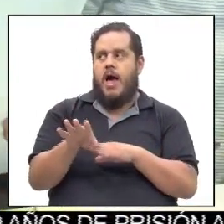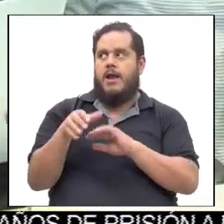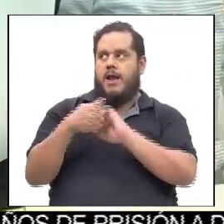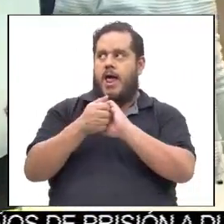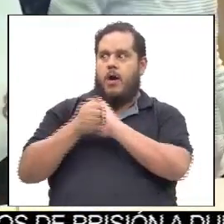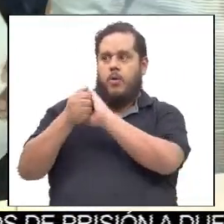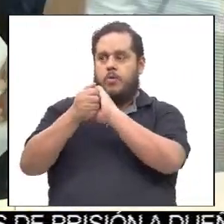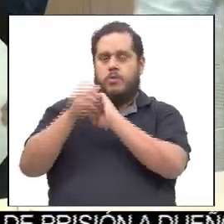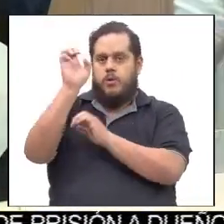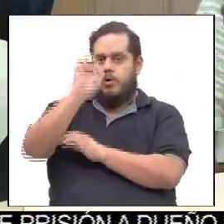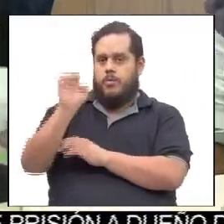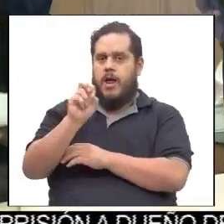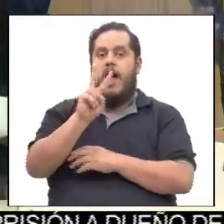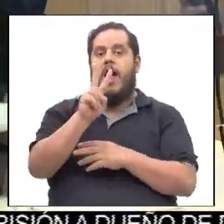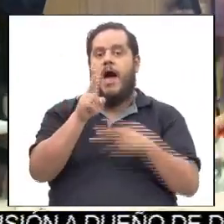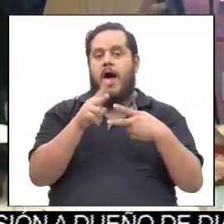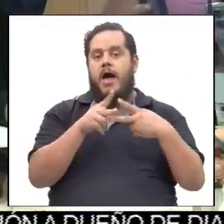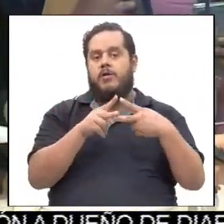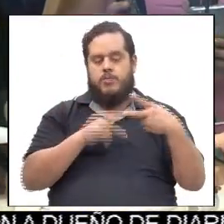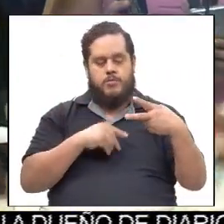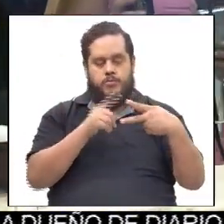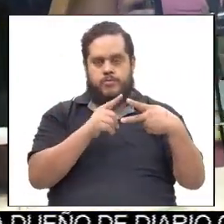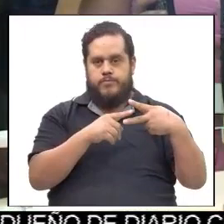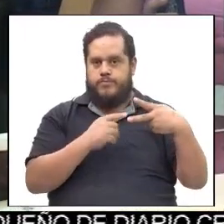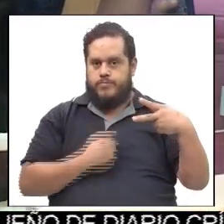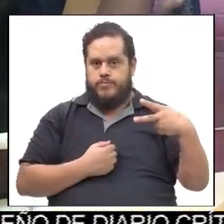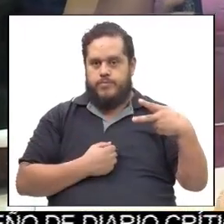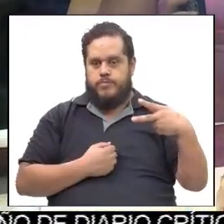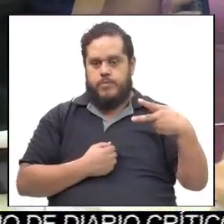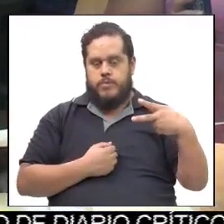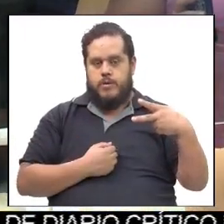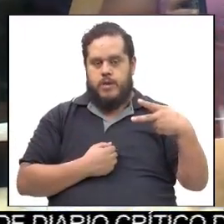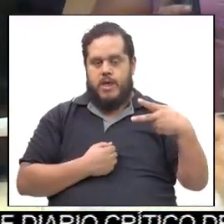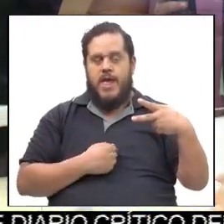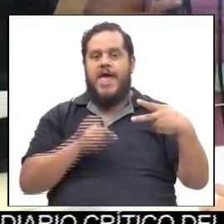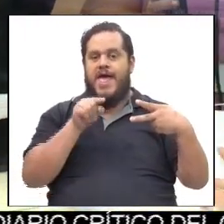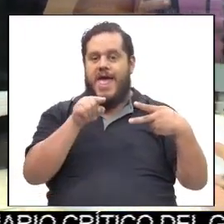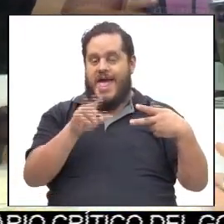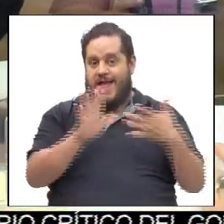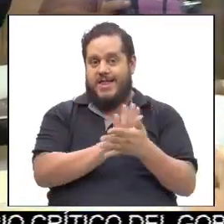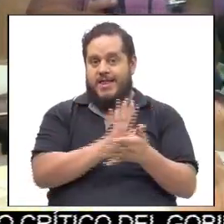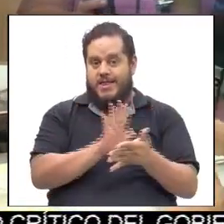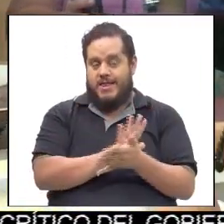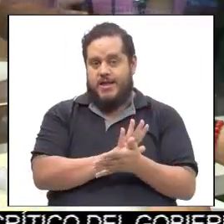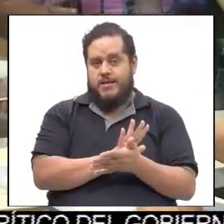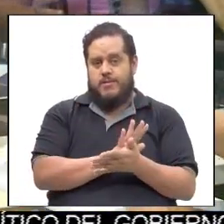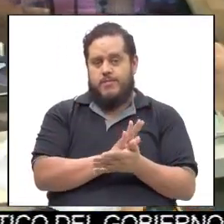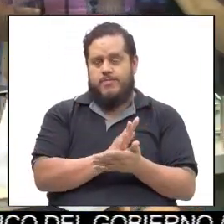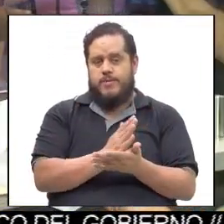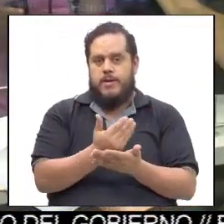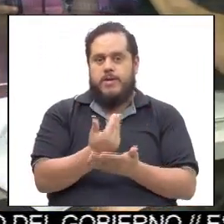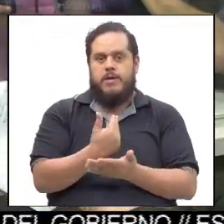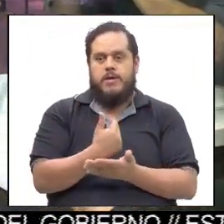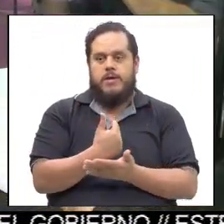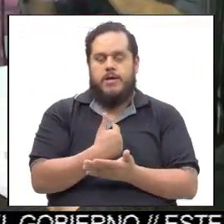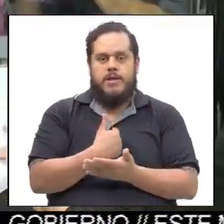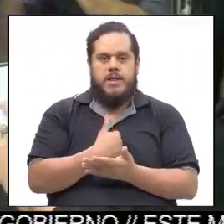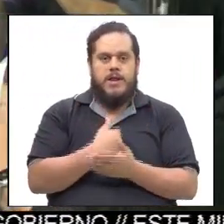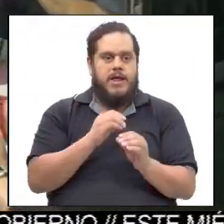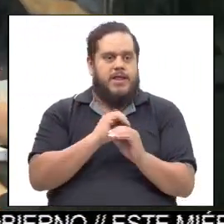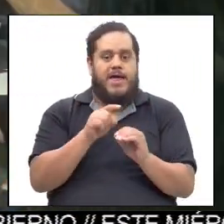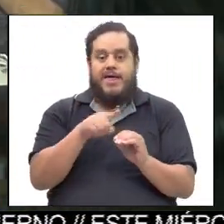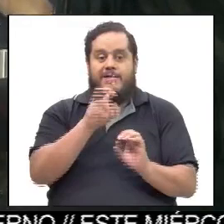Hay 2 puntos adicionales. Número 1, ese texto que tienen, ninguno de esos está